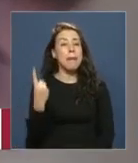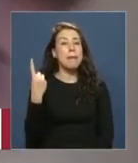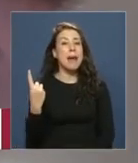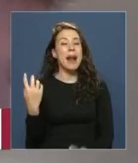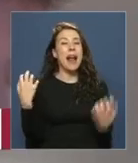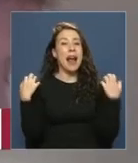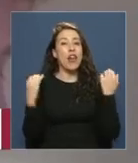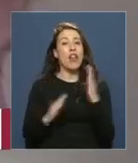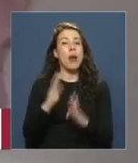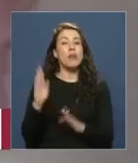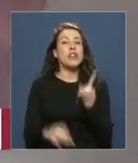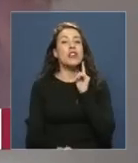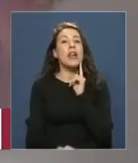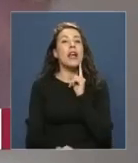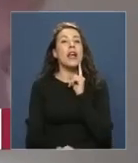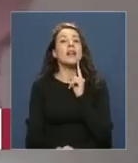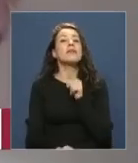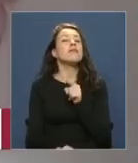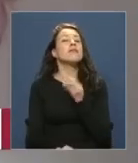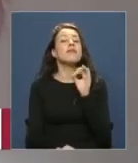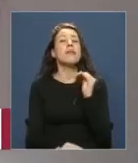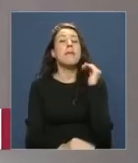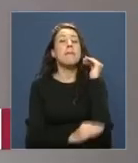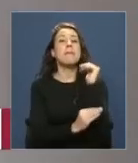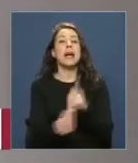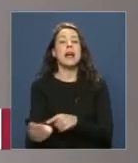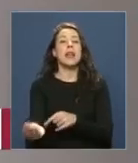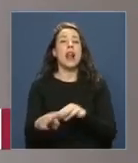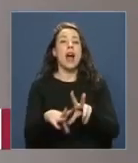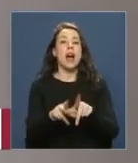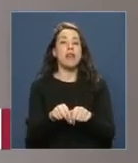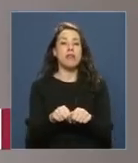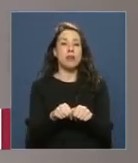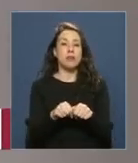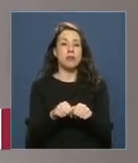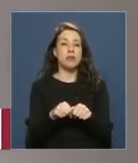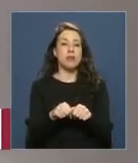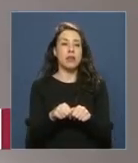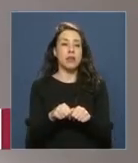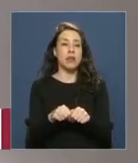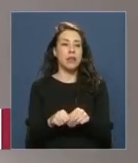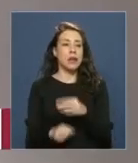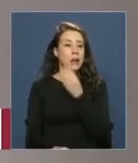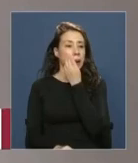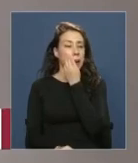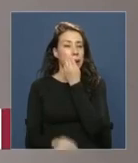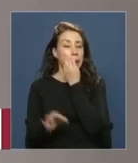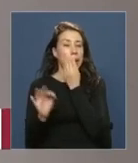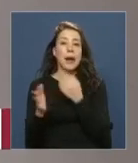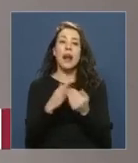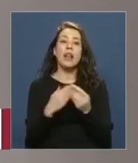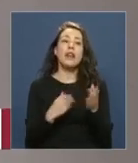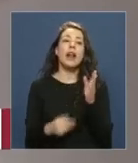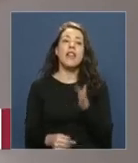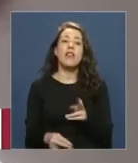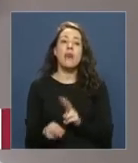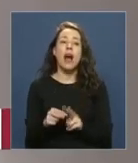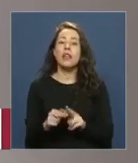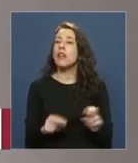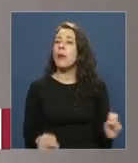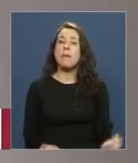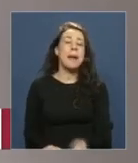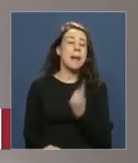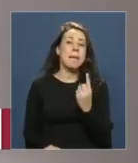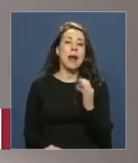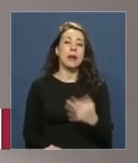resguardo le corresponde a la primacía de la familia, que por lo demás es aquello que por naturaleza nos corresponde en primer